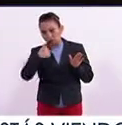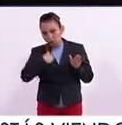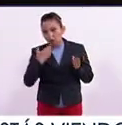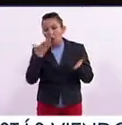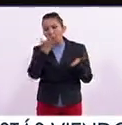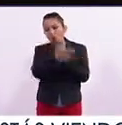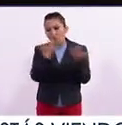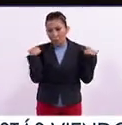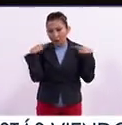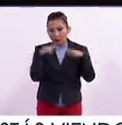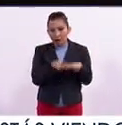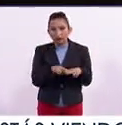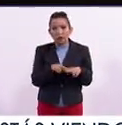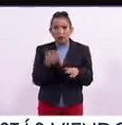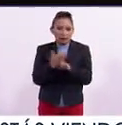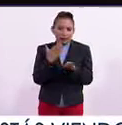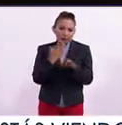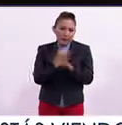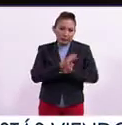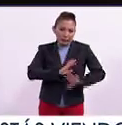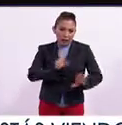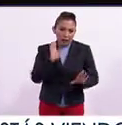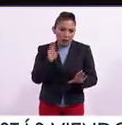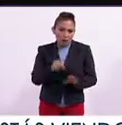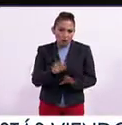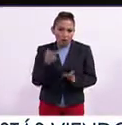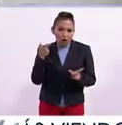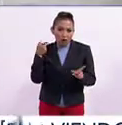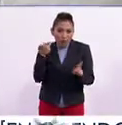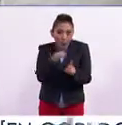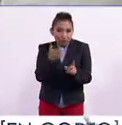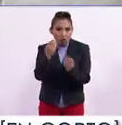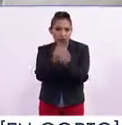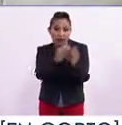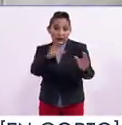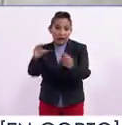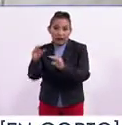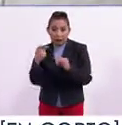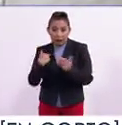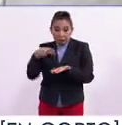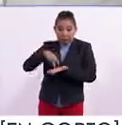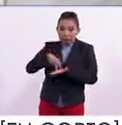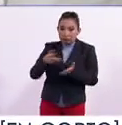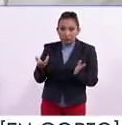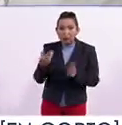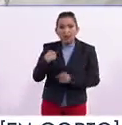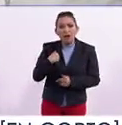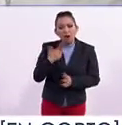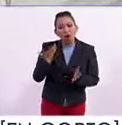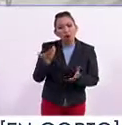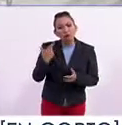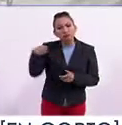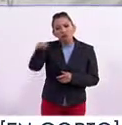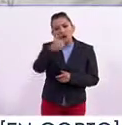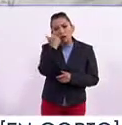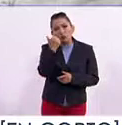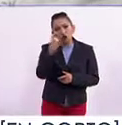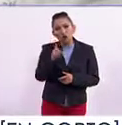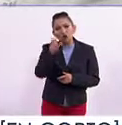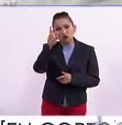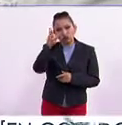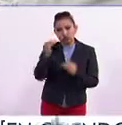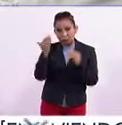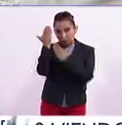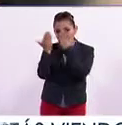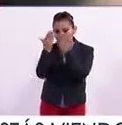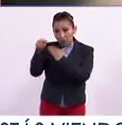doy clases directamente, pero sigo teniendo estudiantes de doctorado a los que doy asesoría,